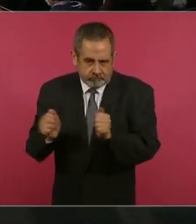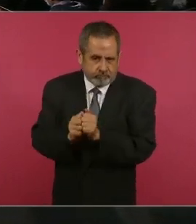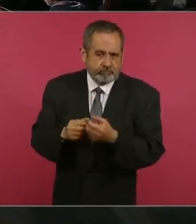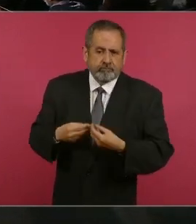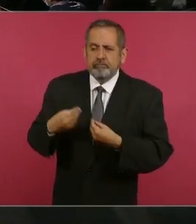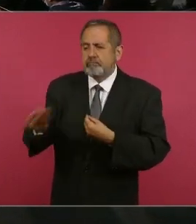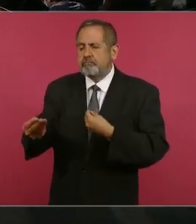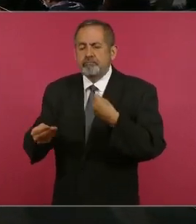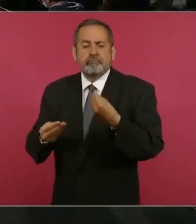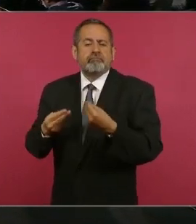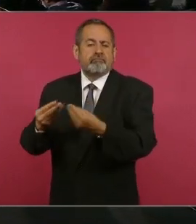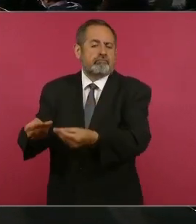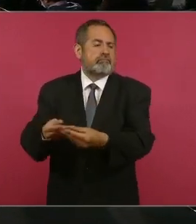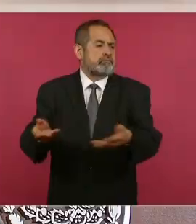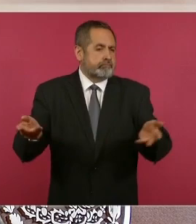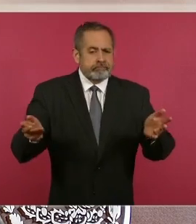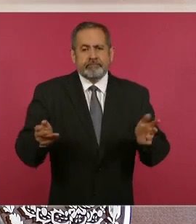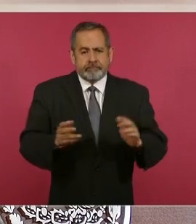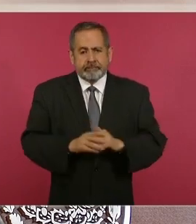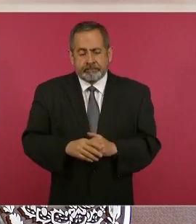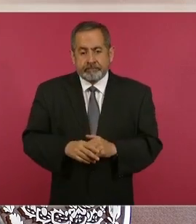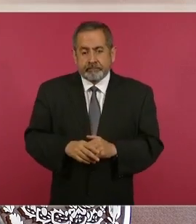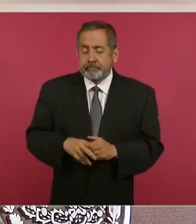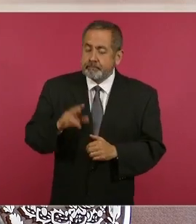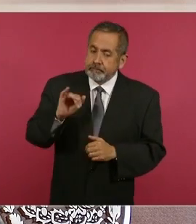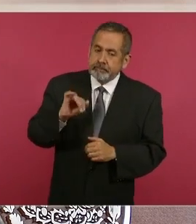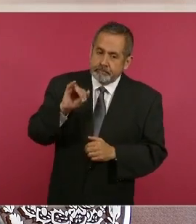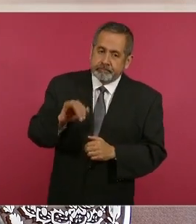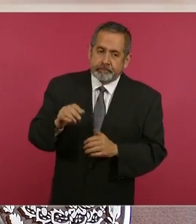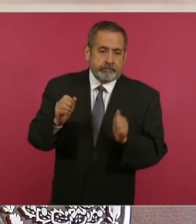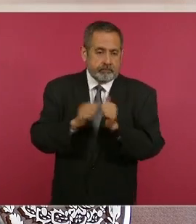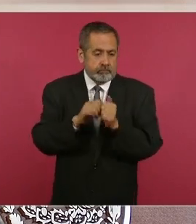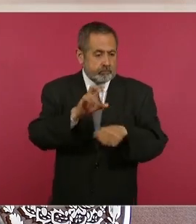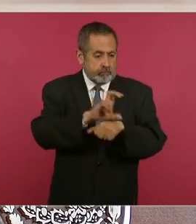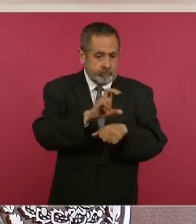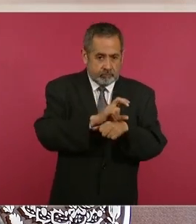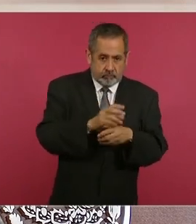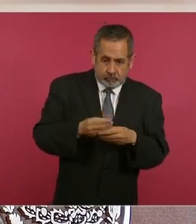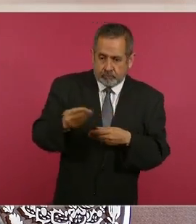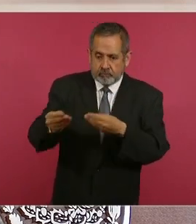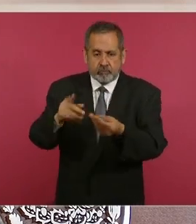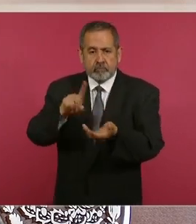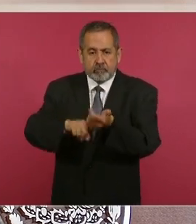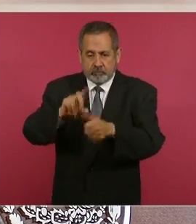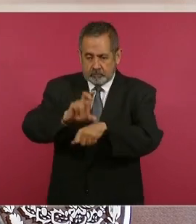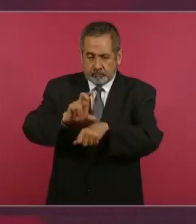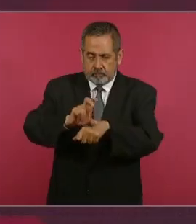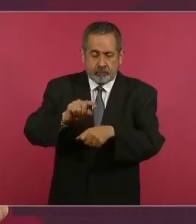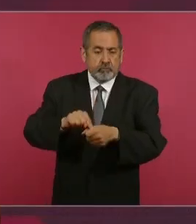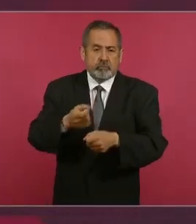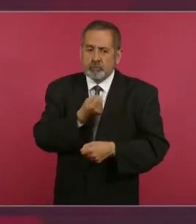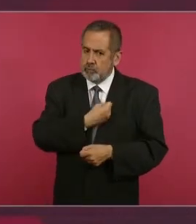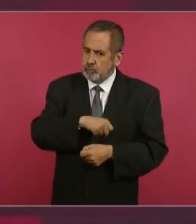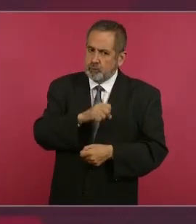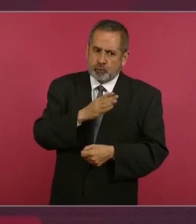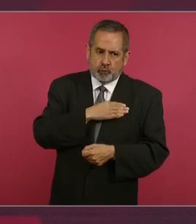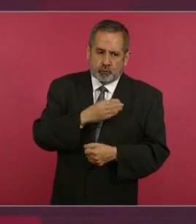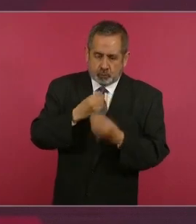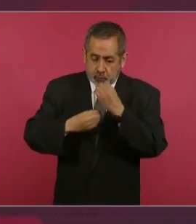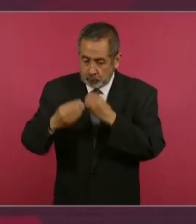sí queremos que se entreguen huevos por los nutrientes, por lo que